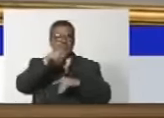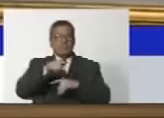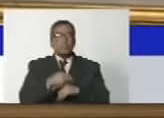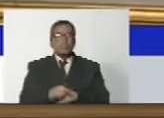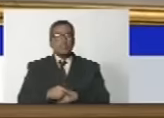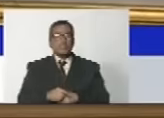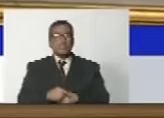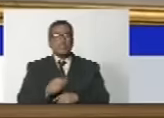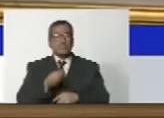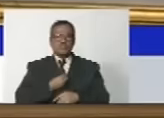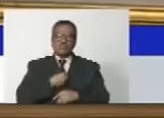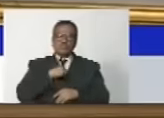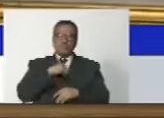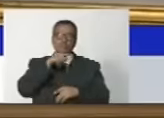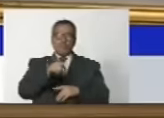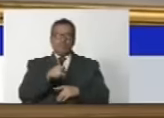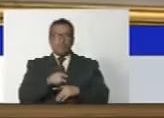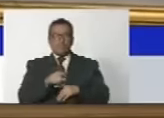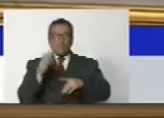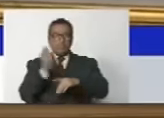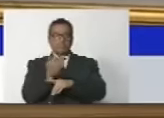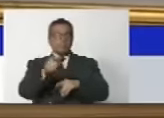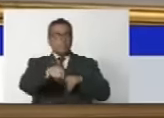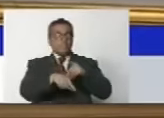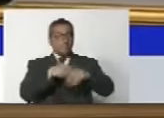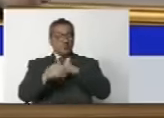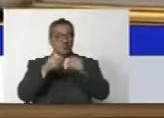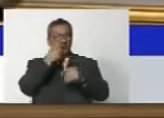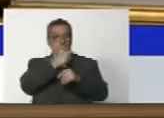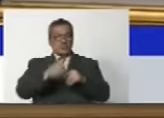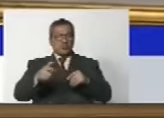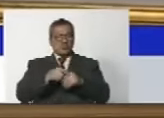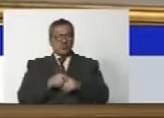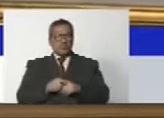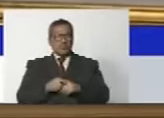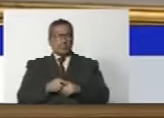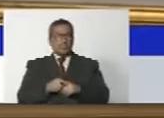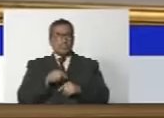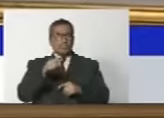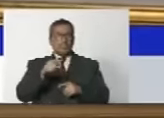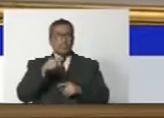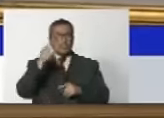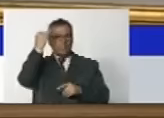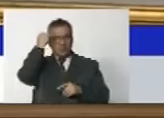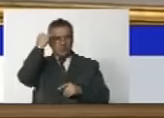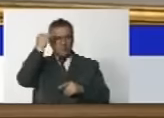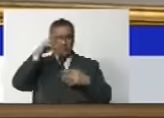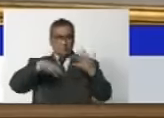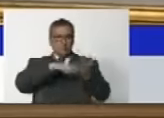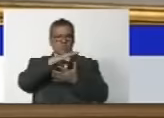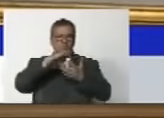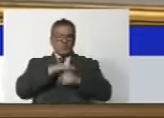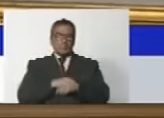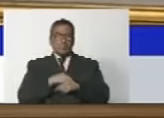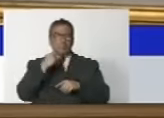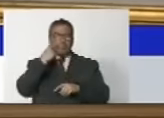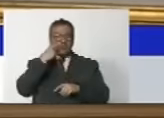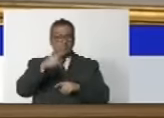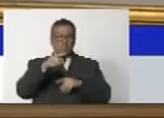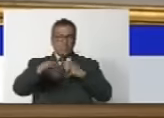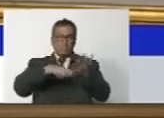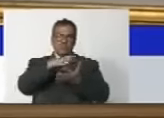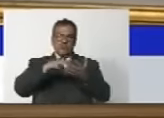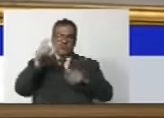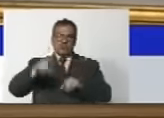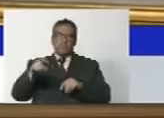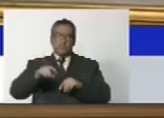esta extraña dictadura le ha pedido al pueblo, al poder popular, que identifique problemas, que de esos problemas